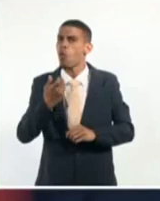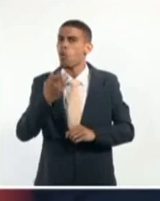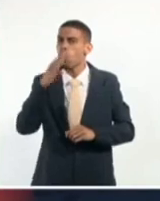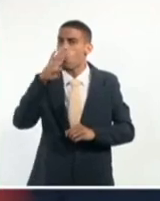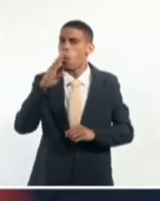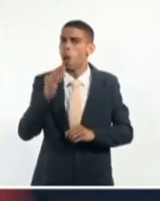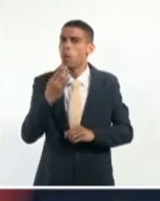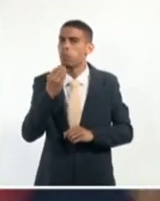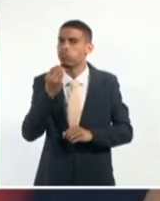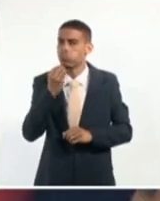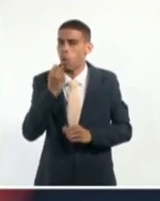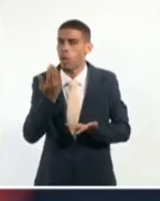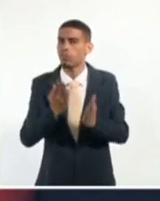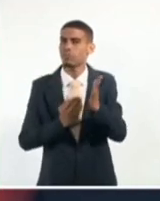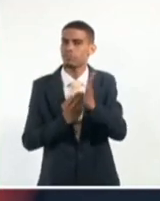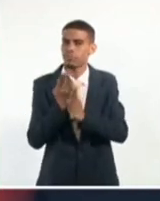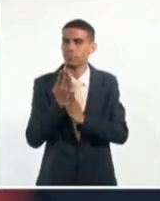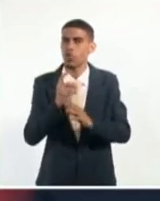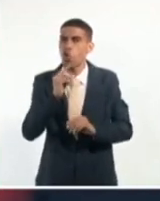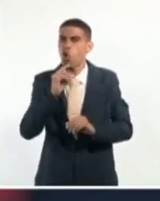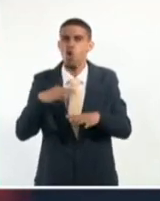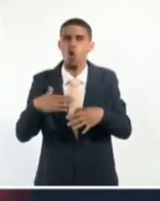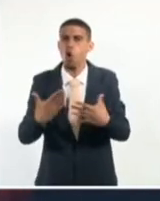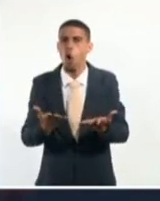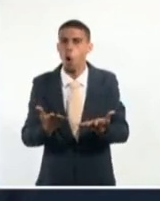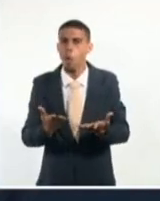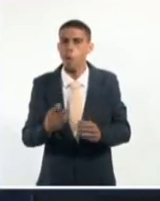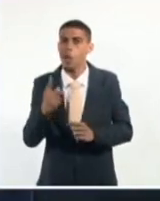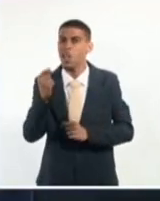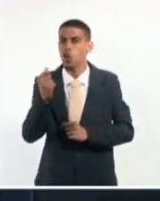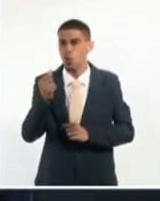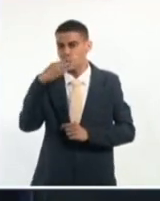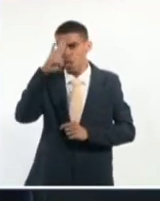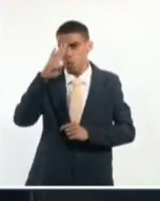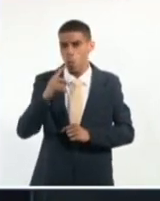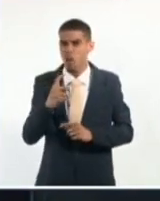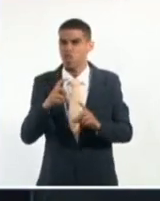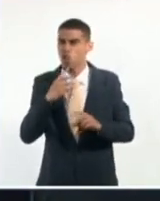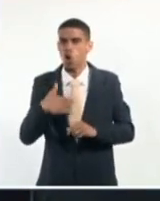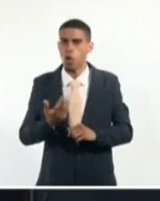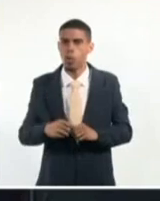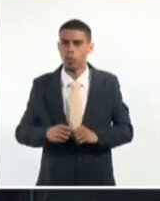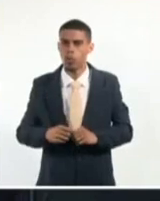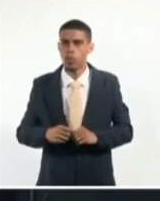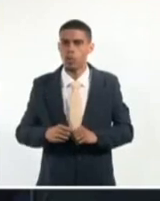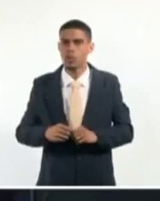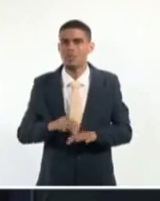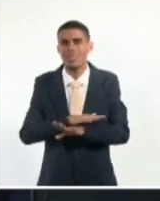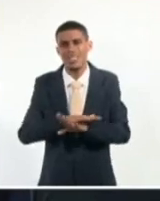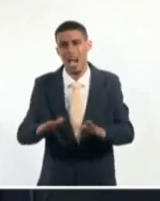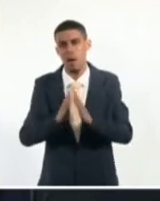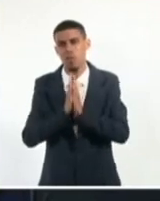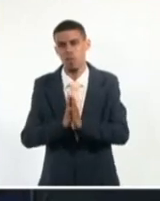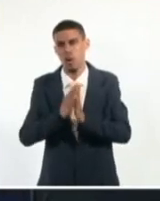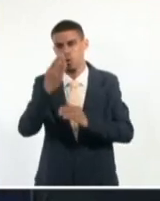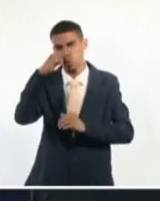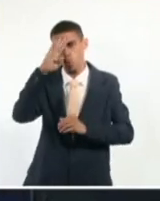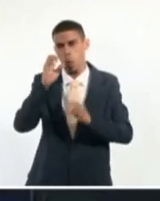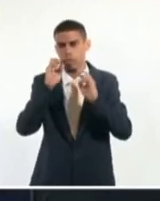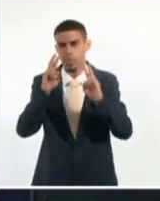haber hecho? ¿Cómo sería nuestra economía? Dejen a Cuba vivir en